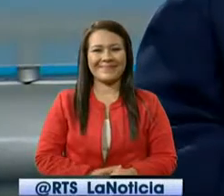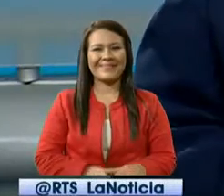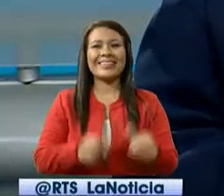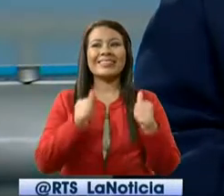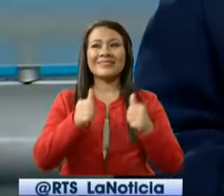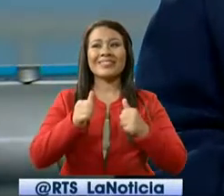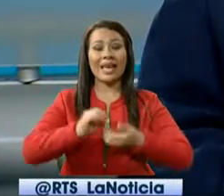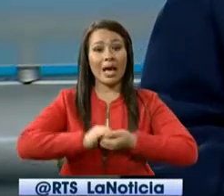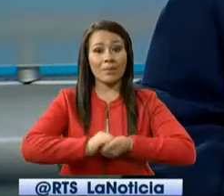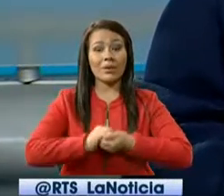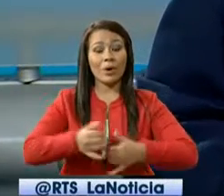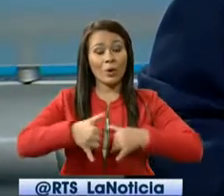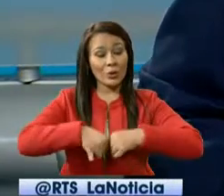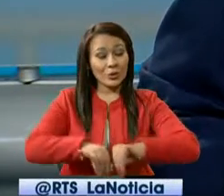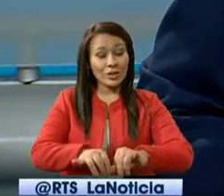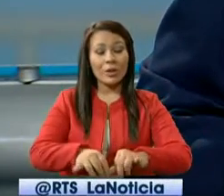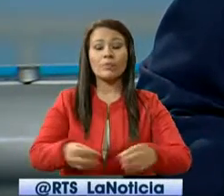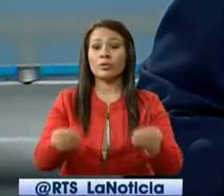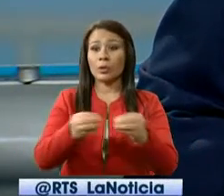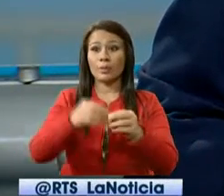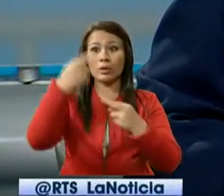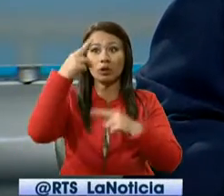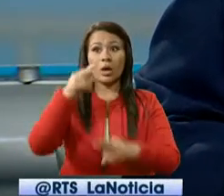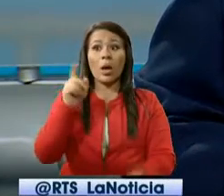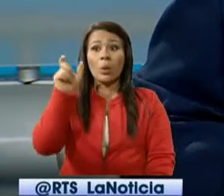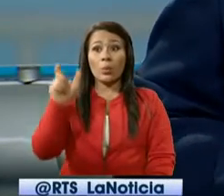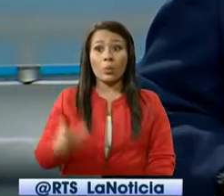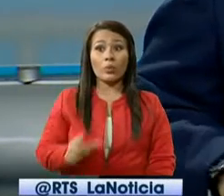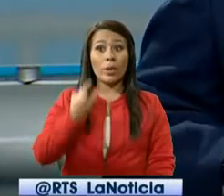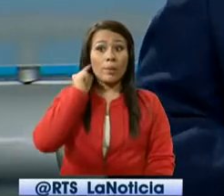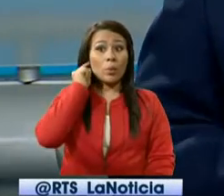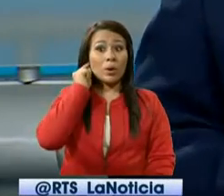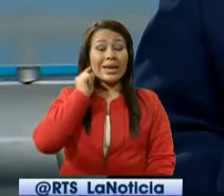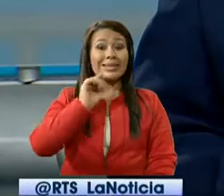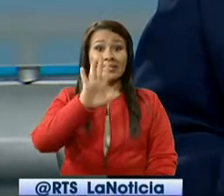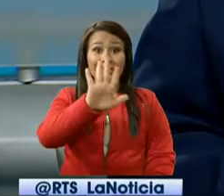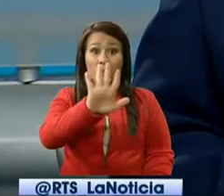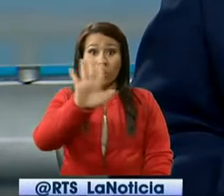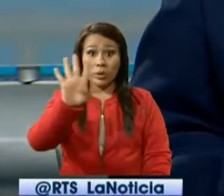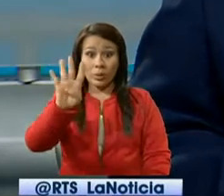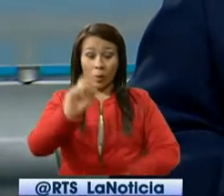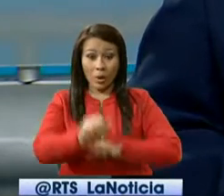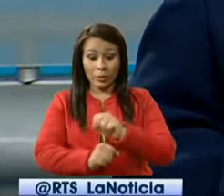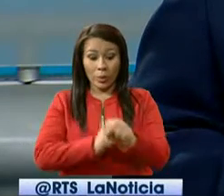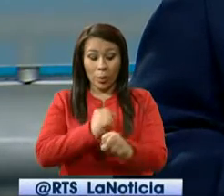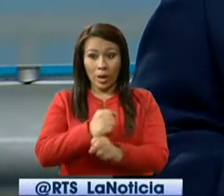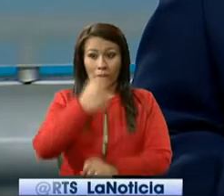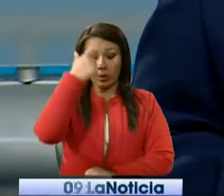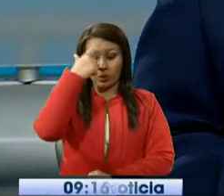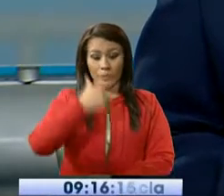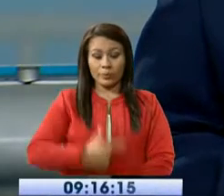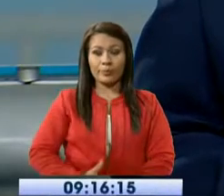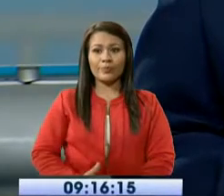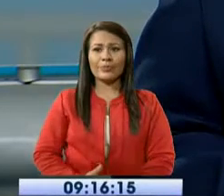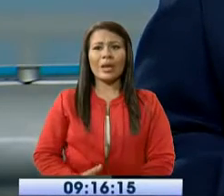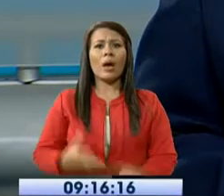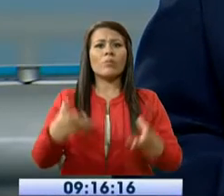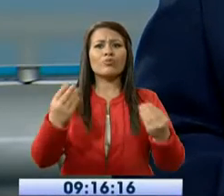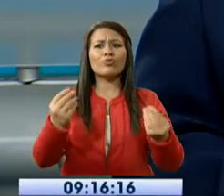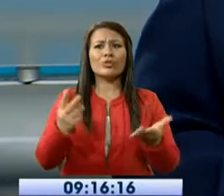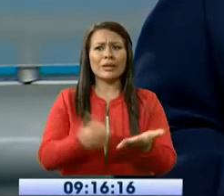regreso para continuar con información. Una mujer de aproximadamente 54 años de edad habría sido